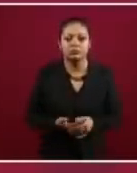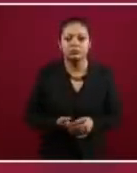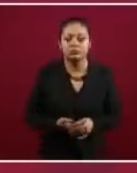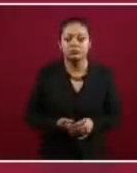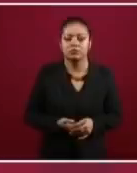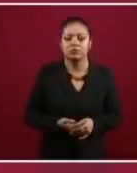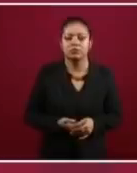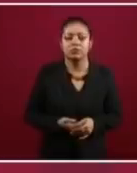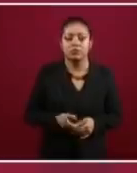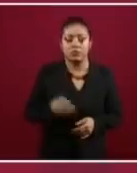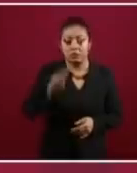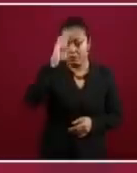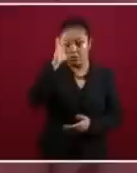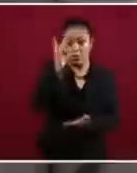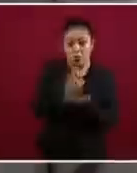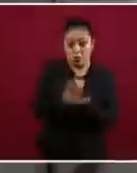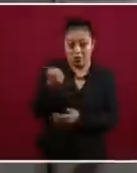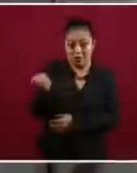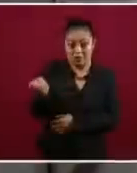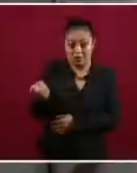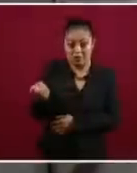Y no solo eso,